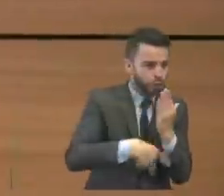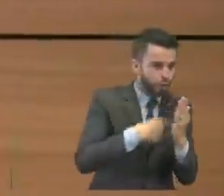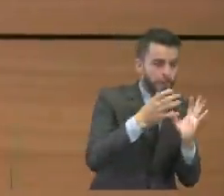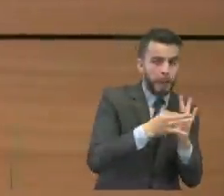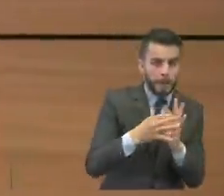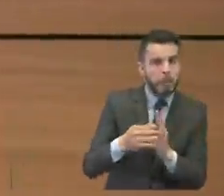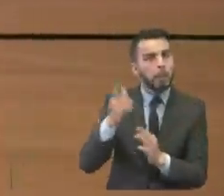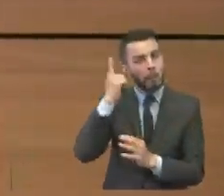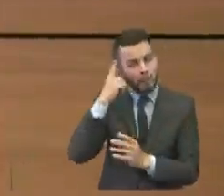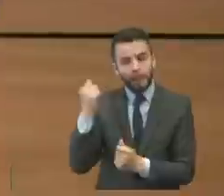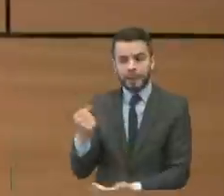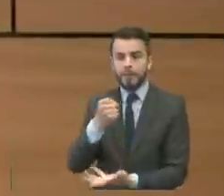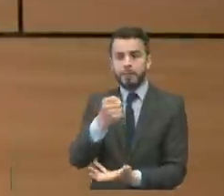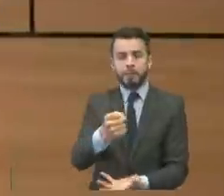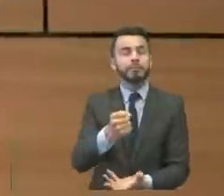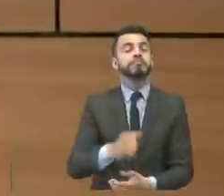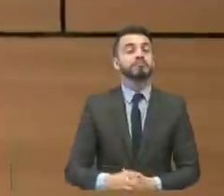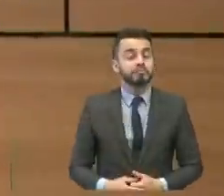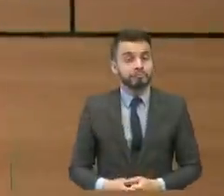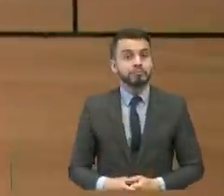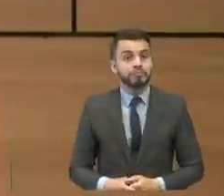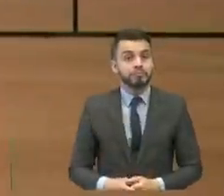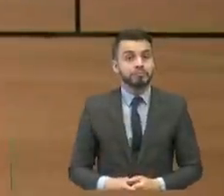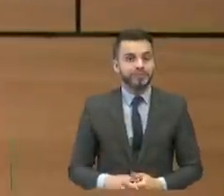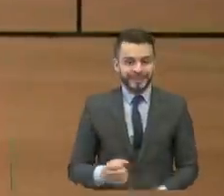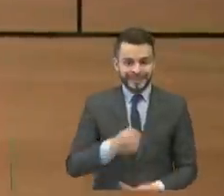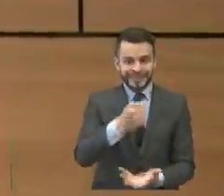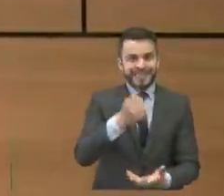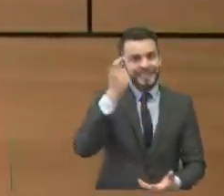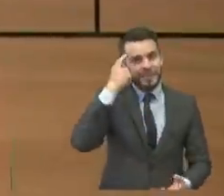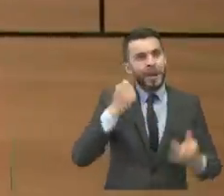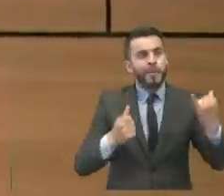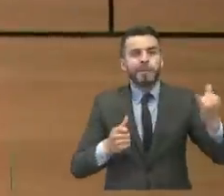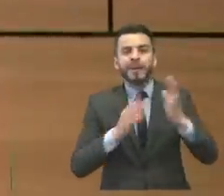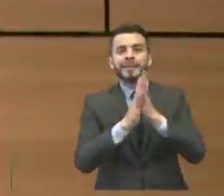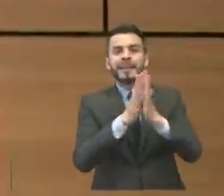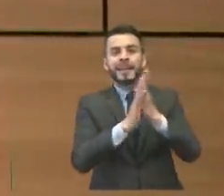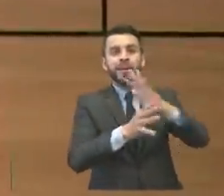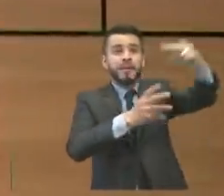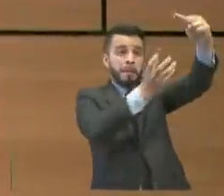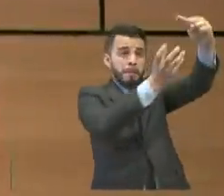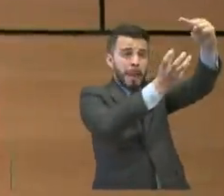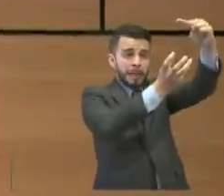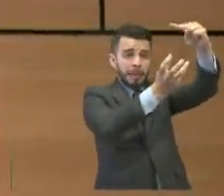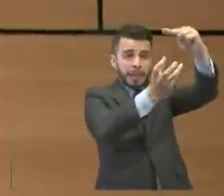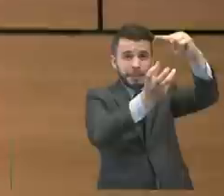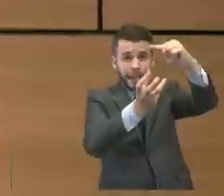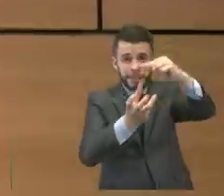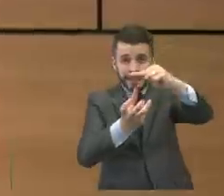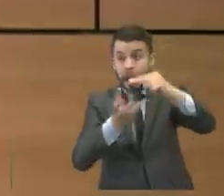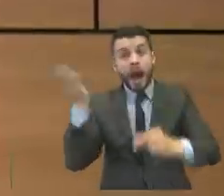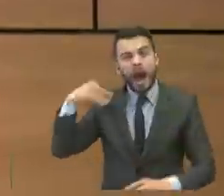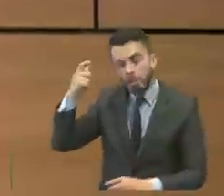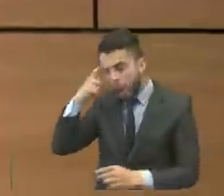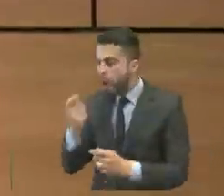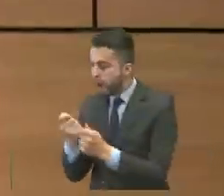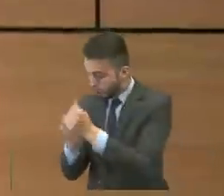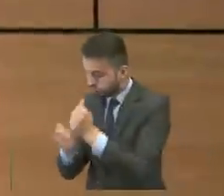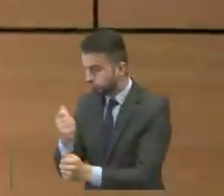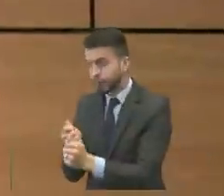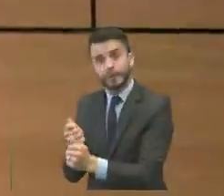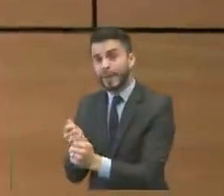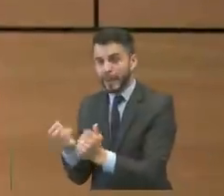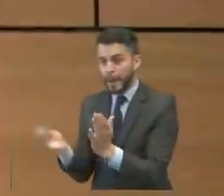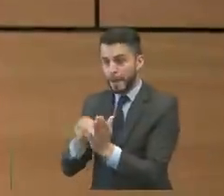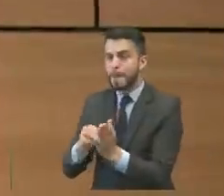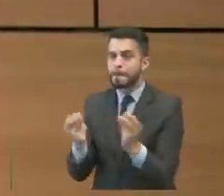tenemos. De pronto vamos a tener que hacer una inversión adicional, sobre todo por el cable. Realmente el cable del centro va a ser una inversión adicional que no teníamos prevista, pero que estamos